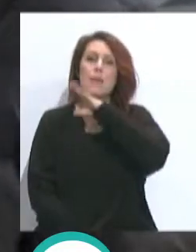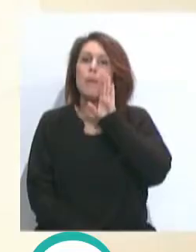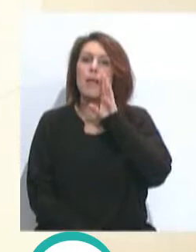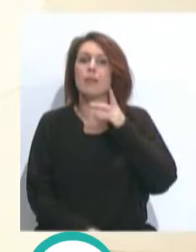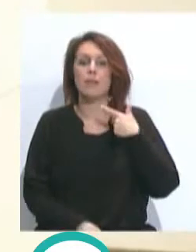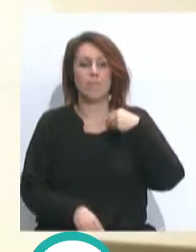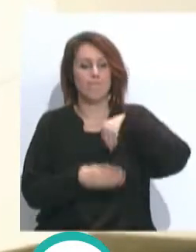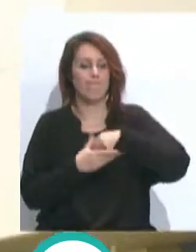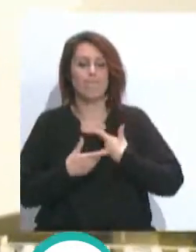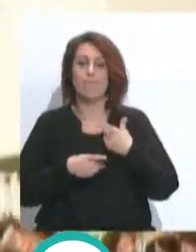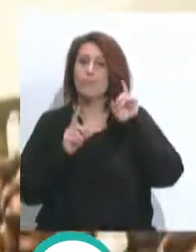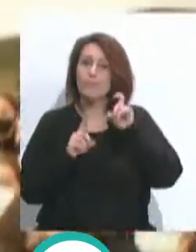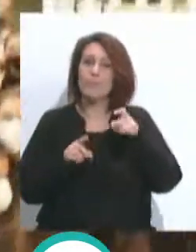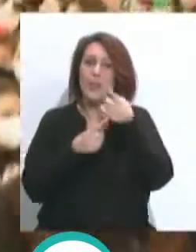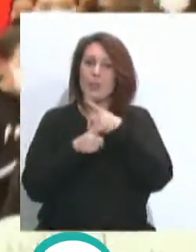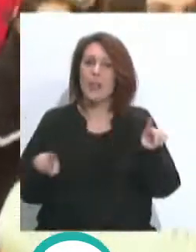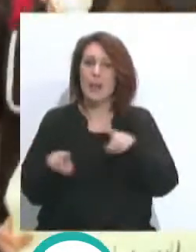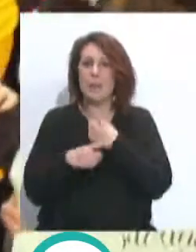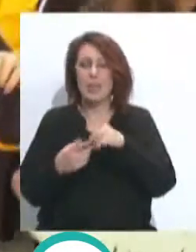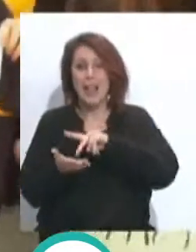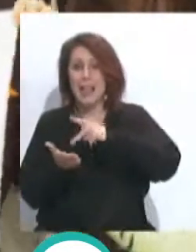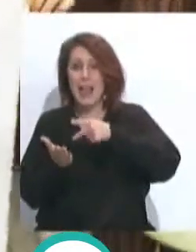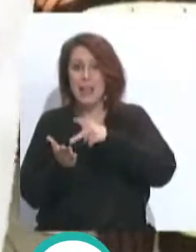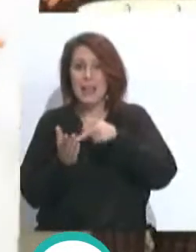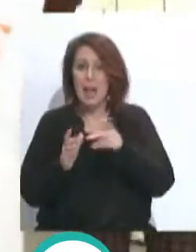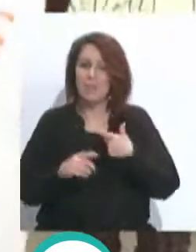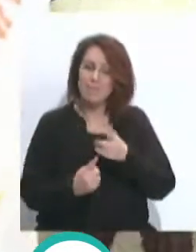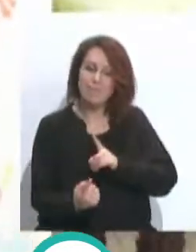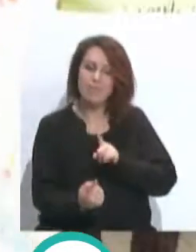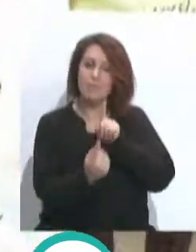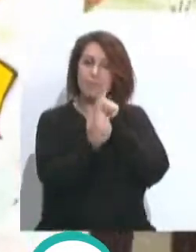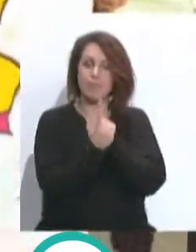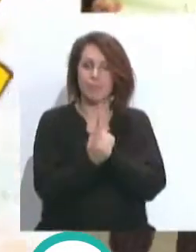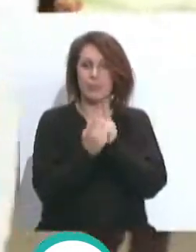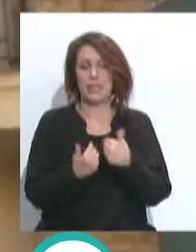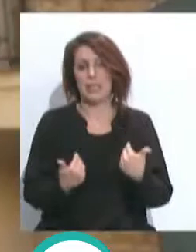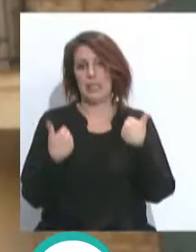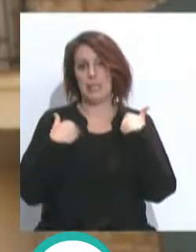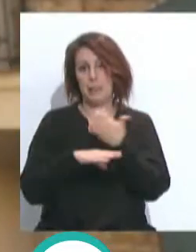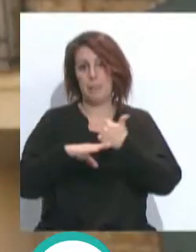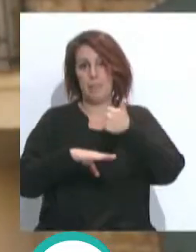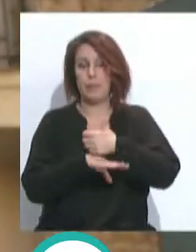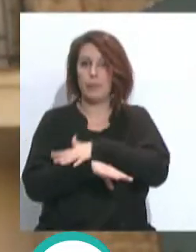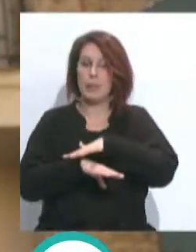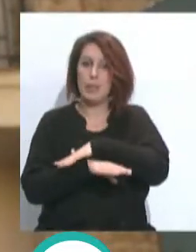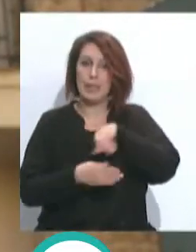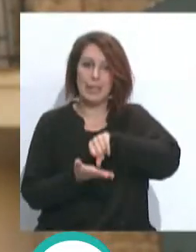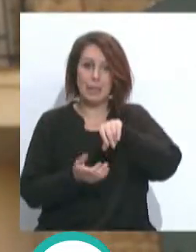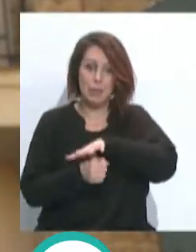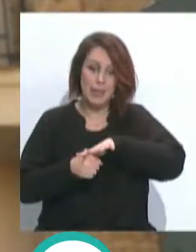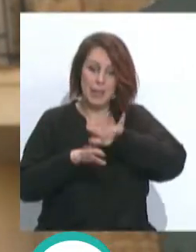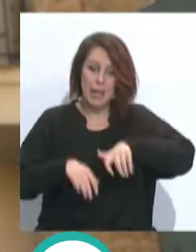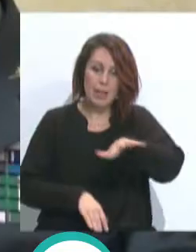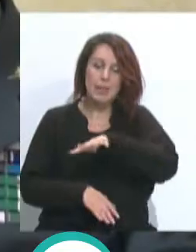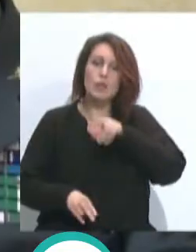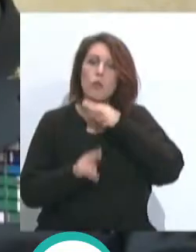los conservatorios de música y danza de Cádiz han mantenido encuentro con el máximo representante del Gobierno central en la provincia, el